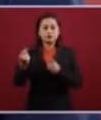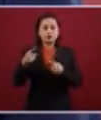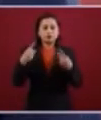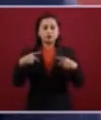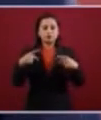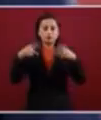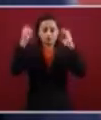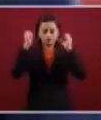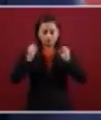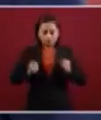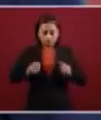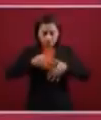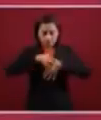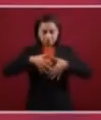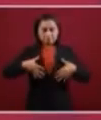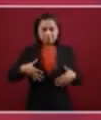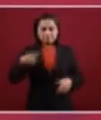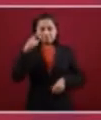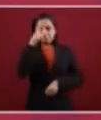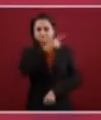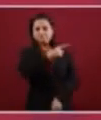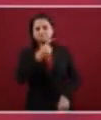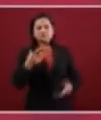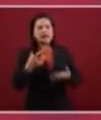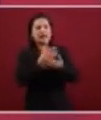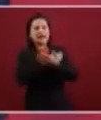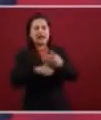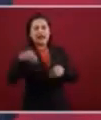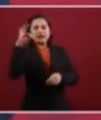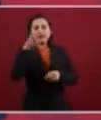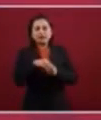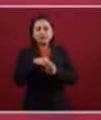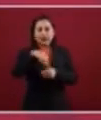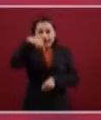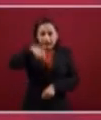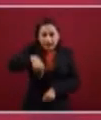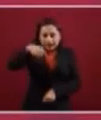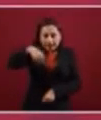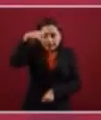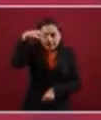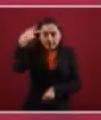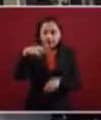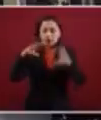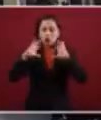En el Congreso nuestro, se pusieron camisetas de un candidato de Estados Unidos.